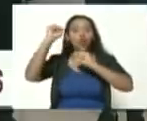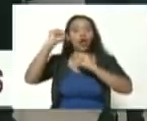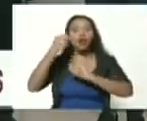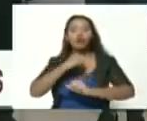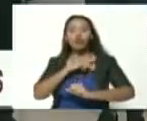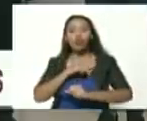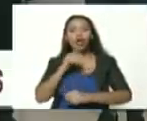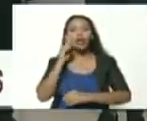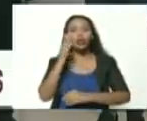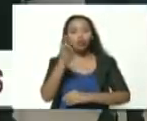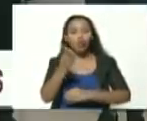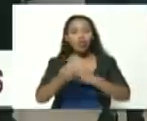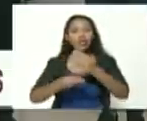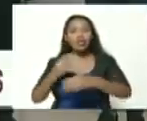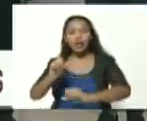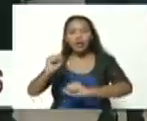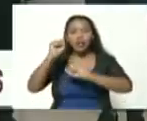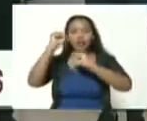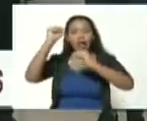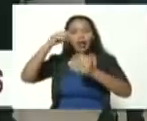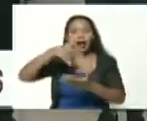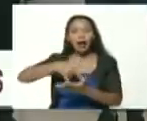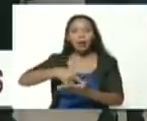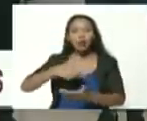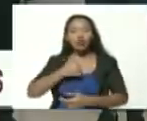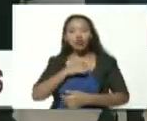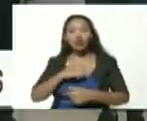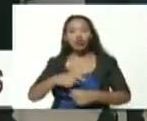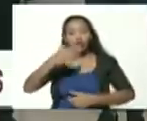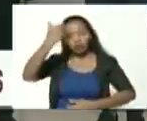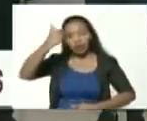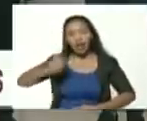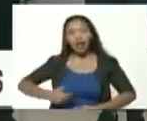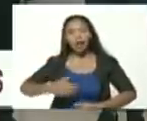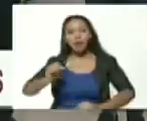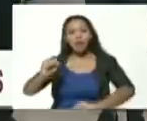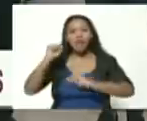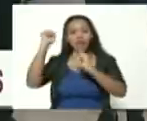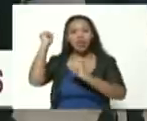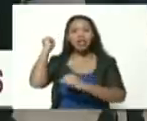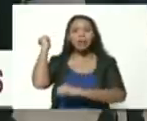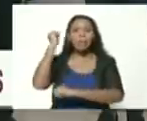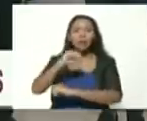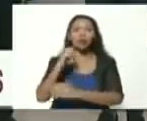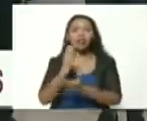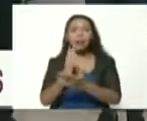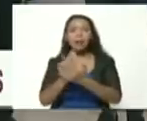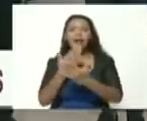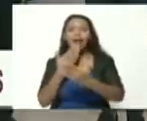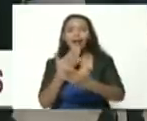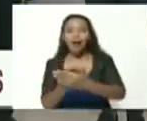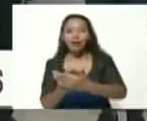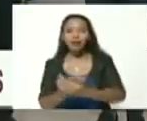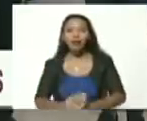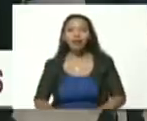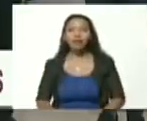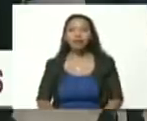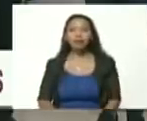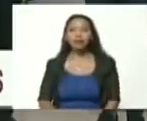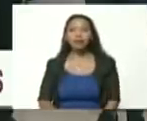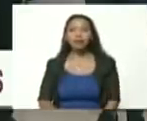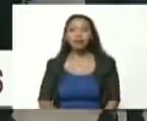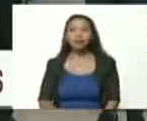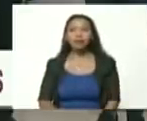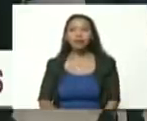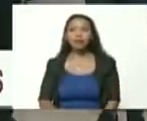lo fuiste invicto en Carabobo y nosotros seremos invencibles siempre. Muchísimas gracias. De la